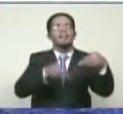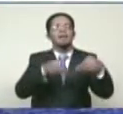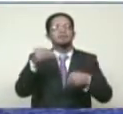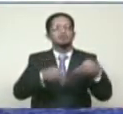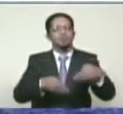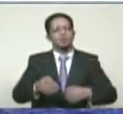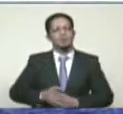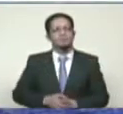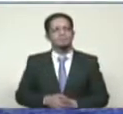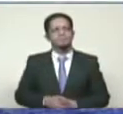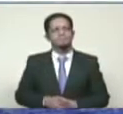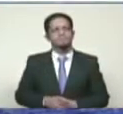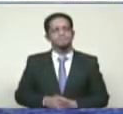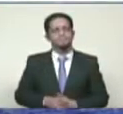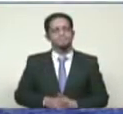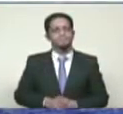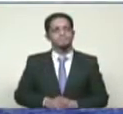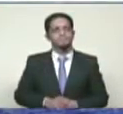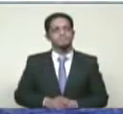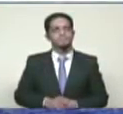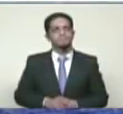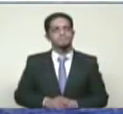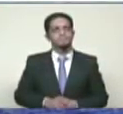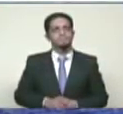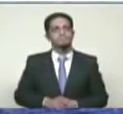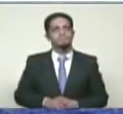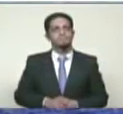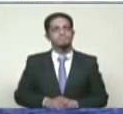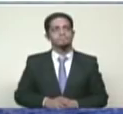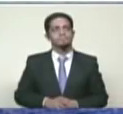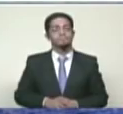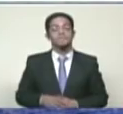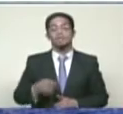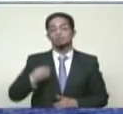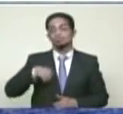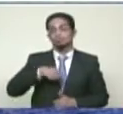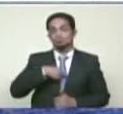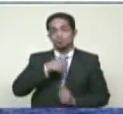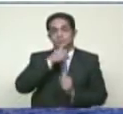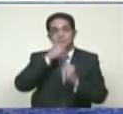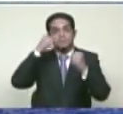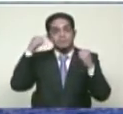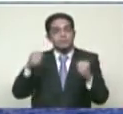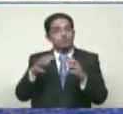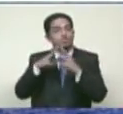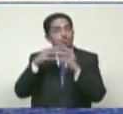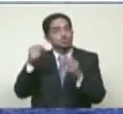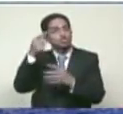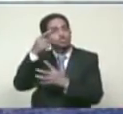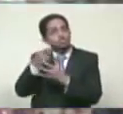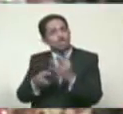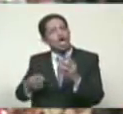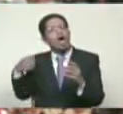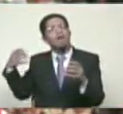Y hemos pasado todas las coyunturas, todas las